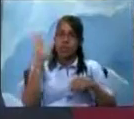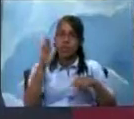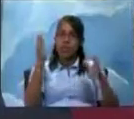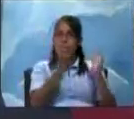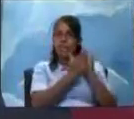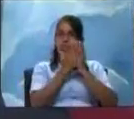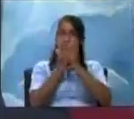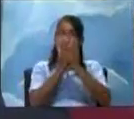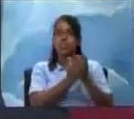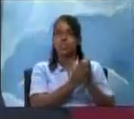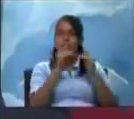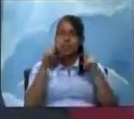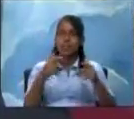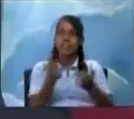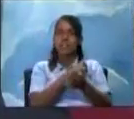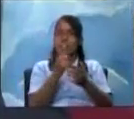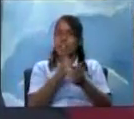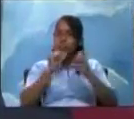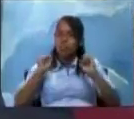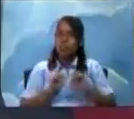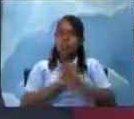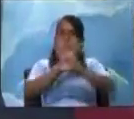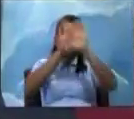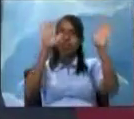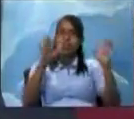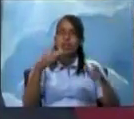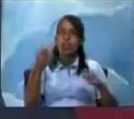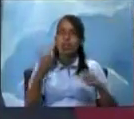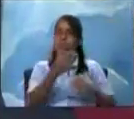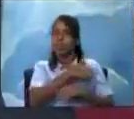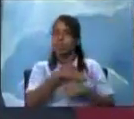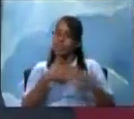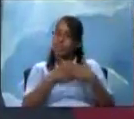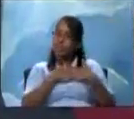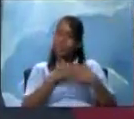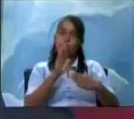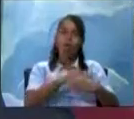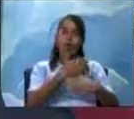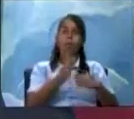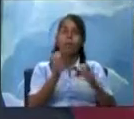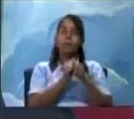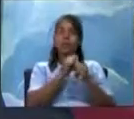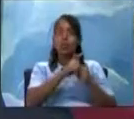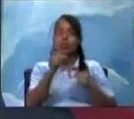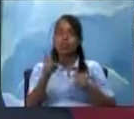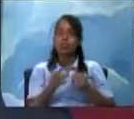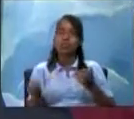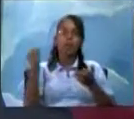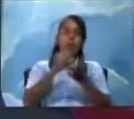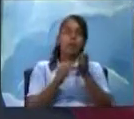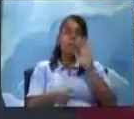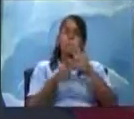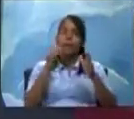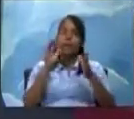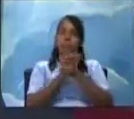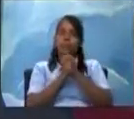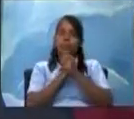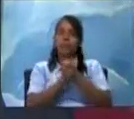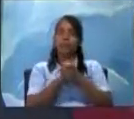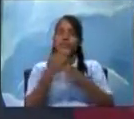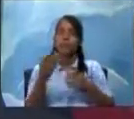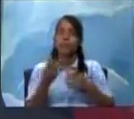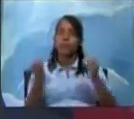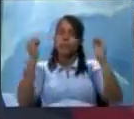venido estudiando este libro maravilloso, el cual queremos compartir con usted una vez más, amigo